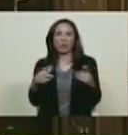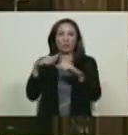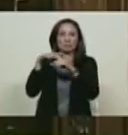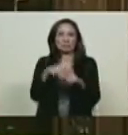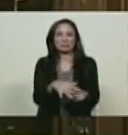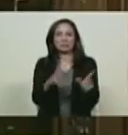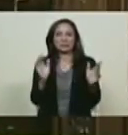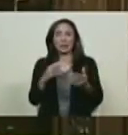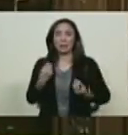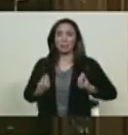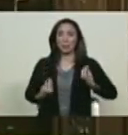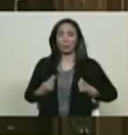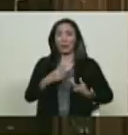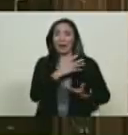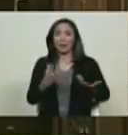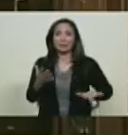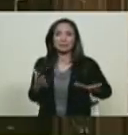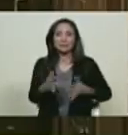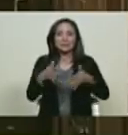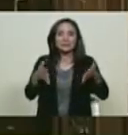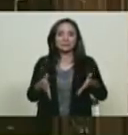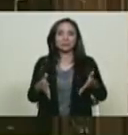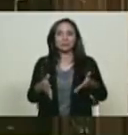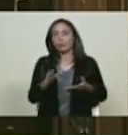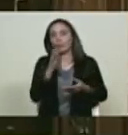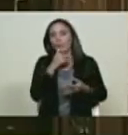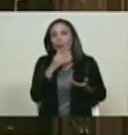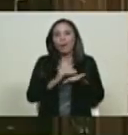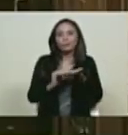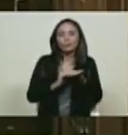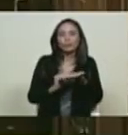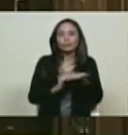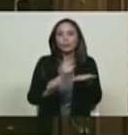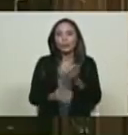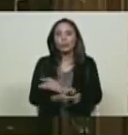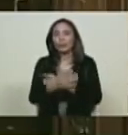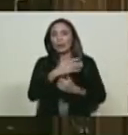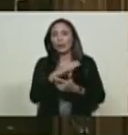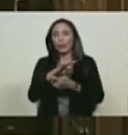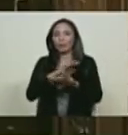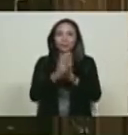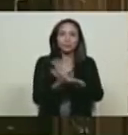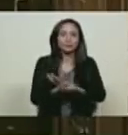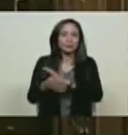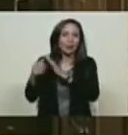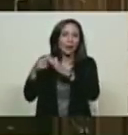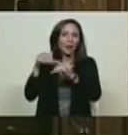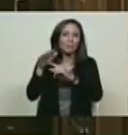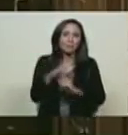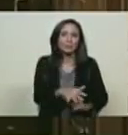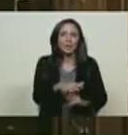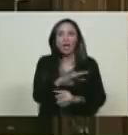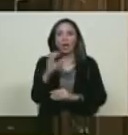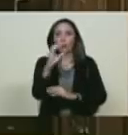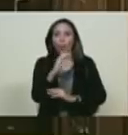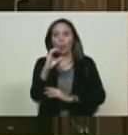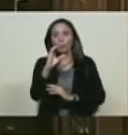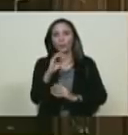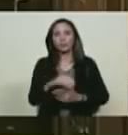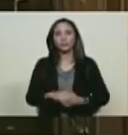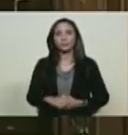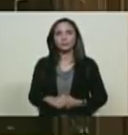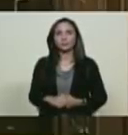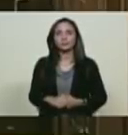la desesperación en que está la derrotada oligarquía de Colombia en relación a